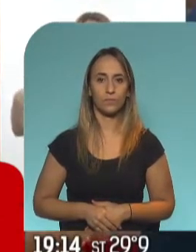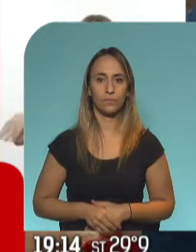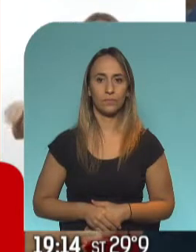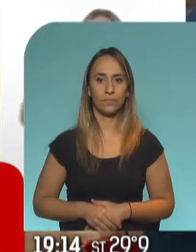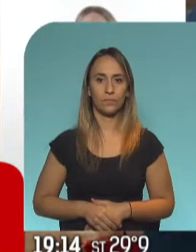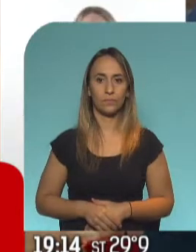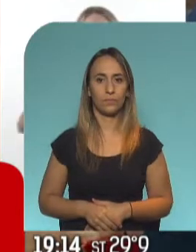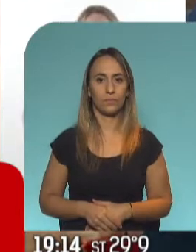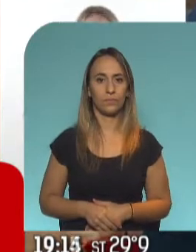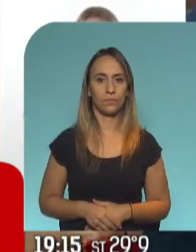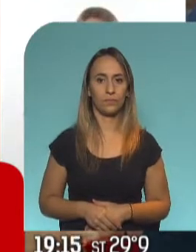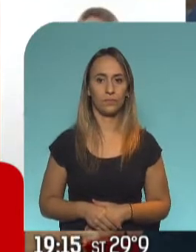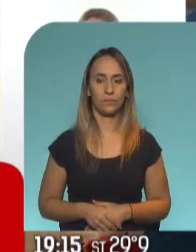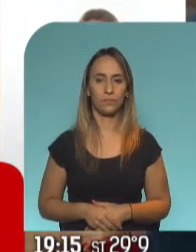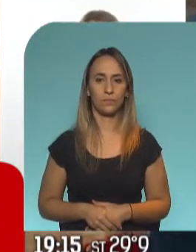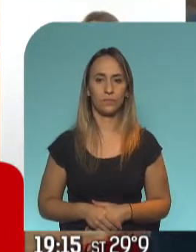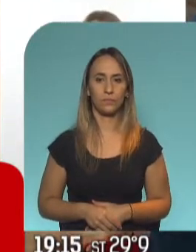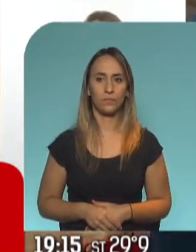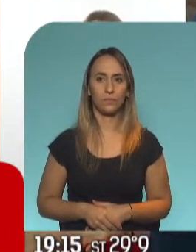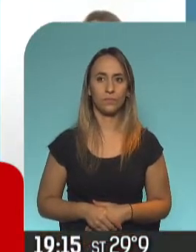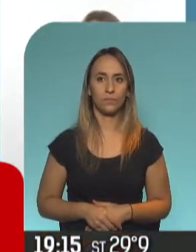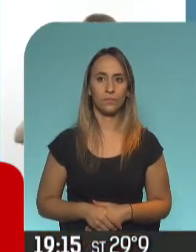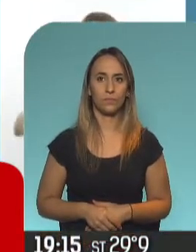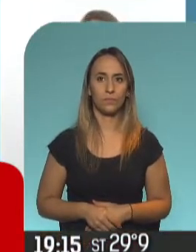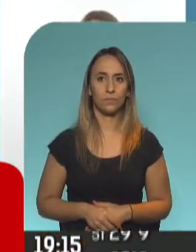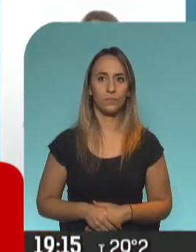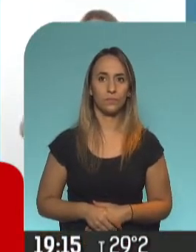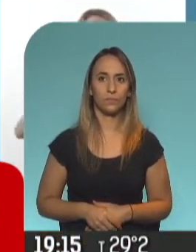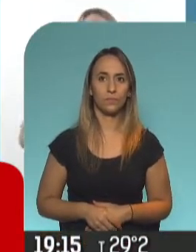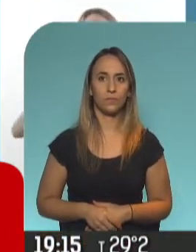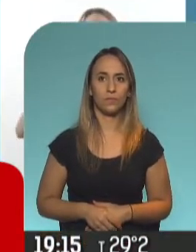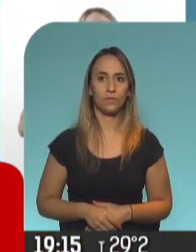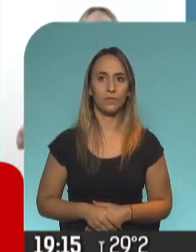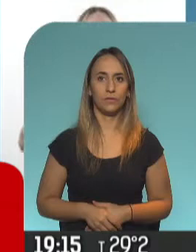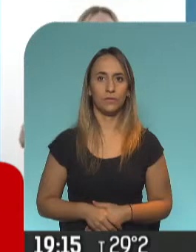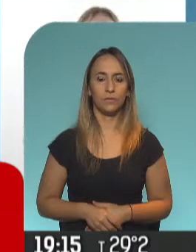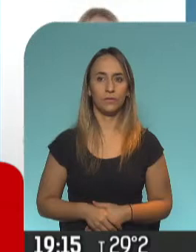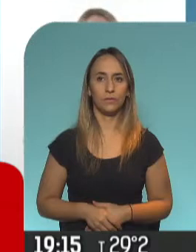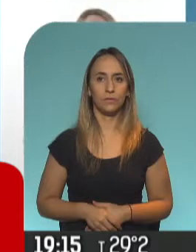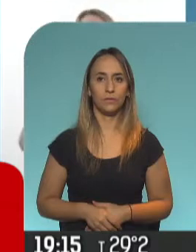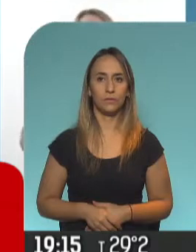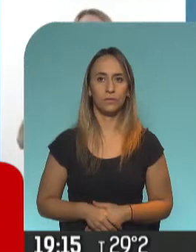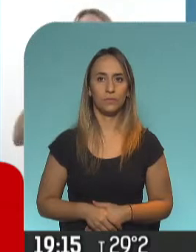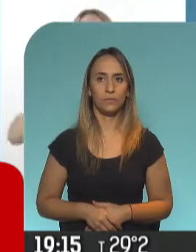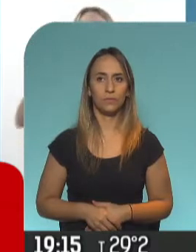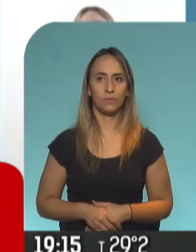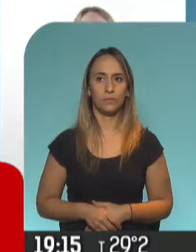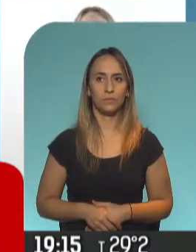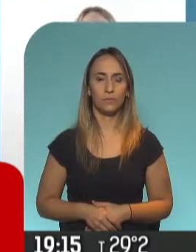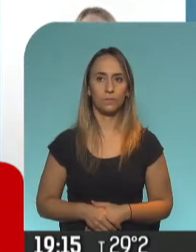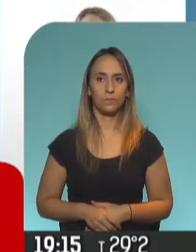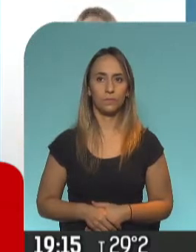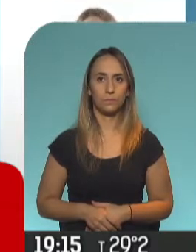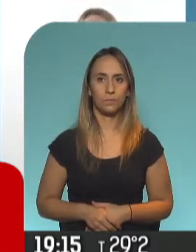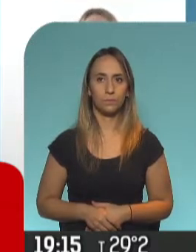Y mientras no lo hagamos, no vamos a hacer una sociedad justa ni vamos a hacer una sociedad igualitaria. Vamos a hacer una sociedad